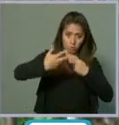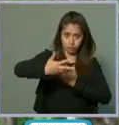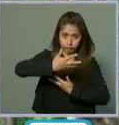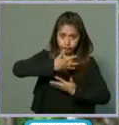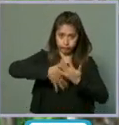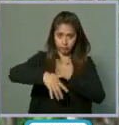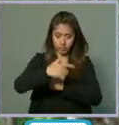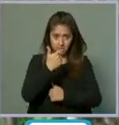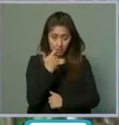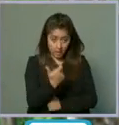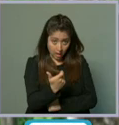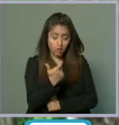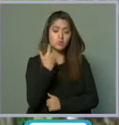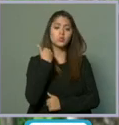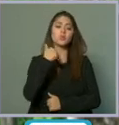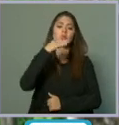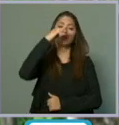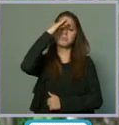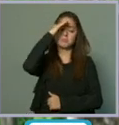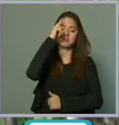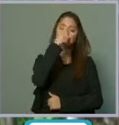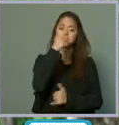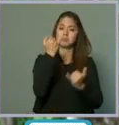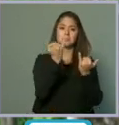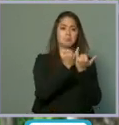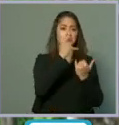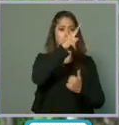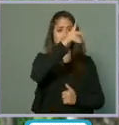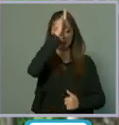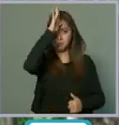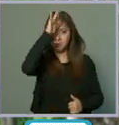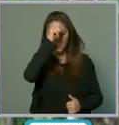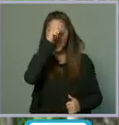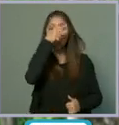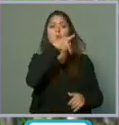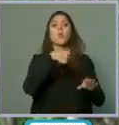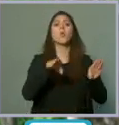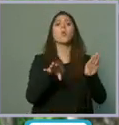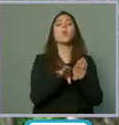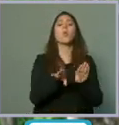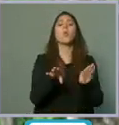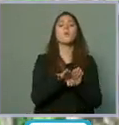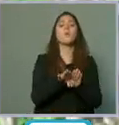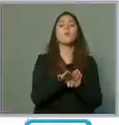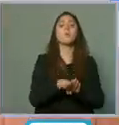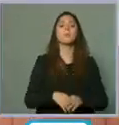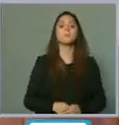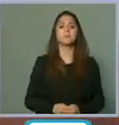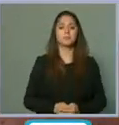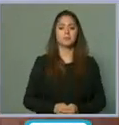creo, ahora sí que concuerdo mucho con su opinión de